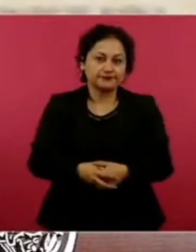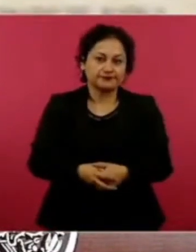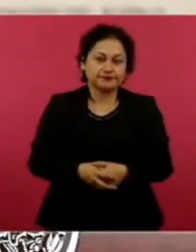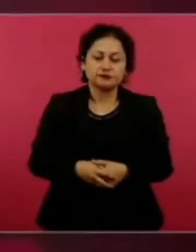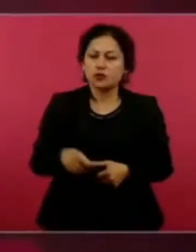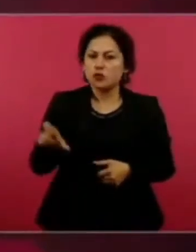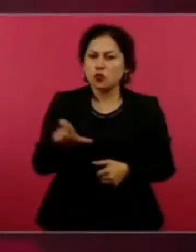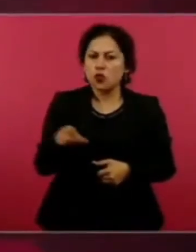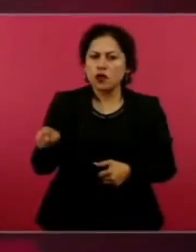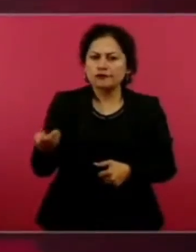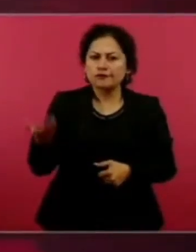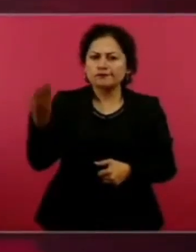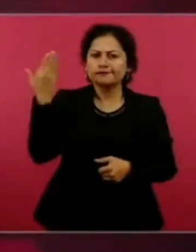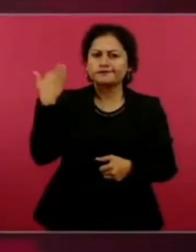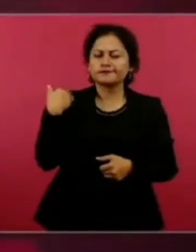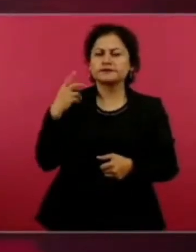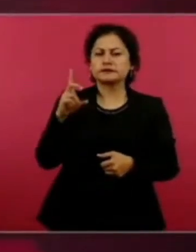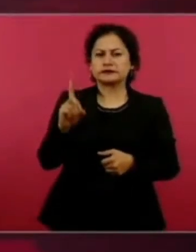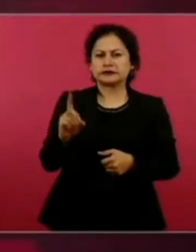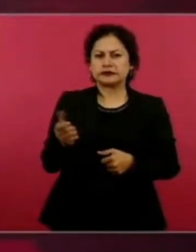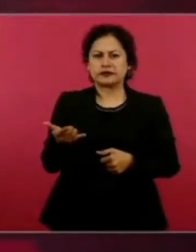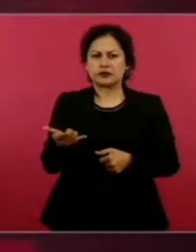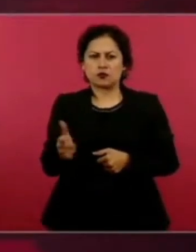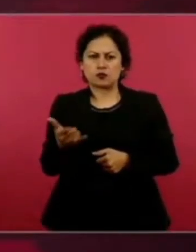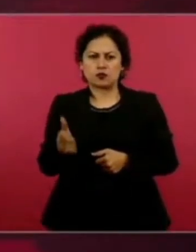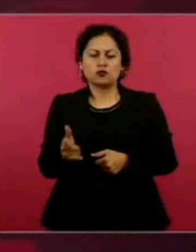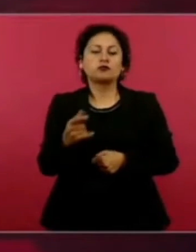celebrado el 30 de julio del 2023